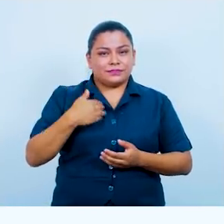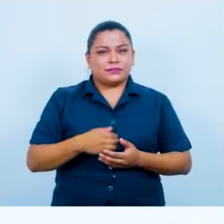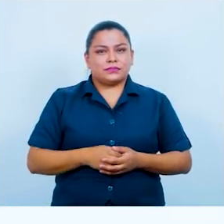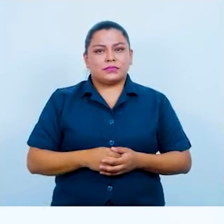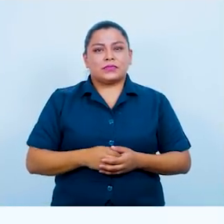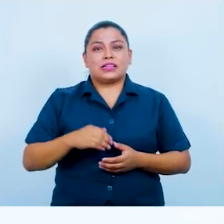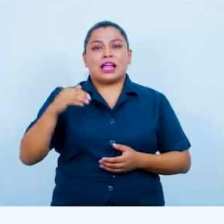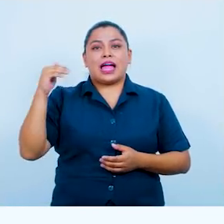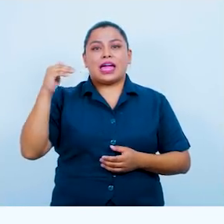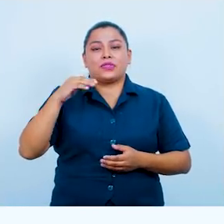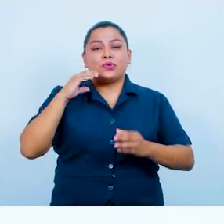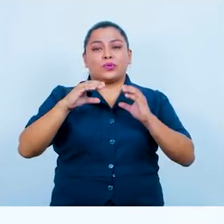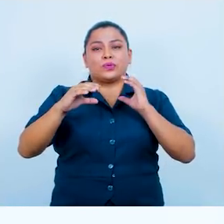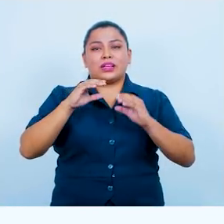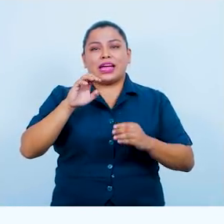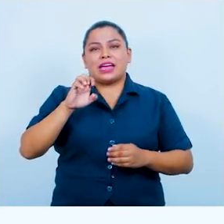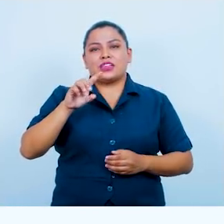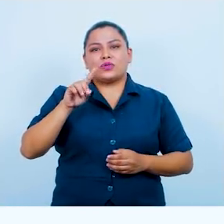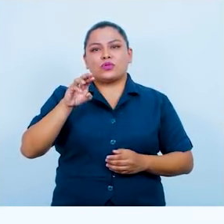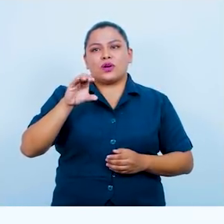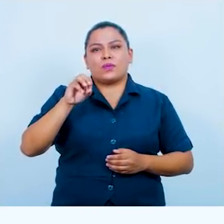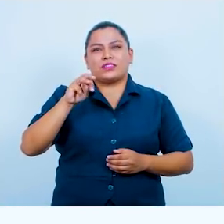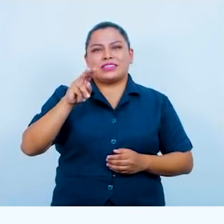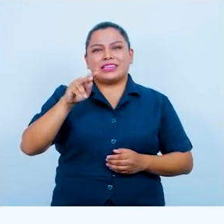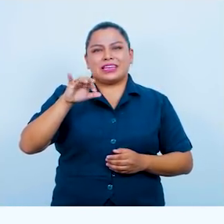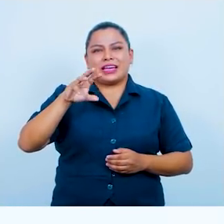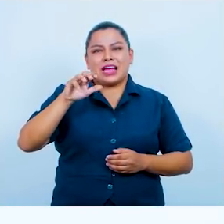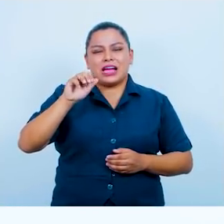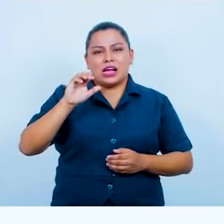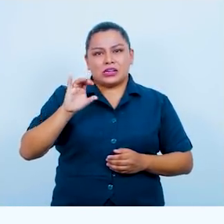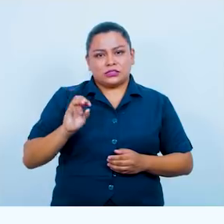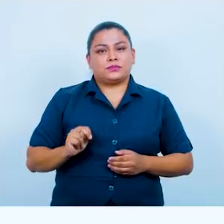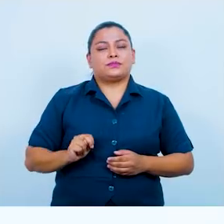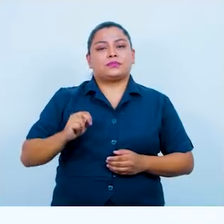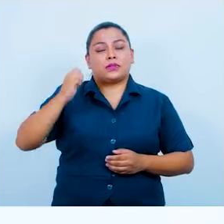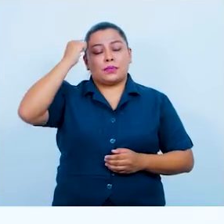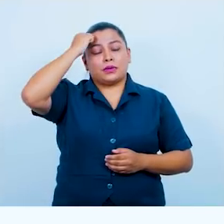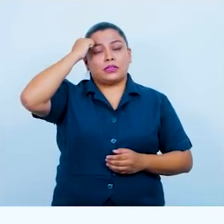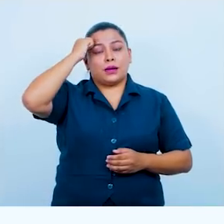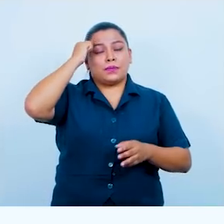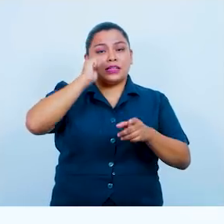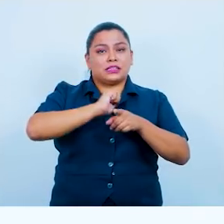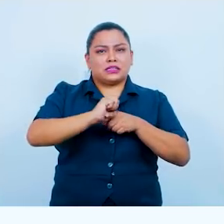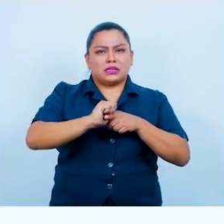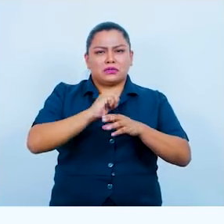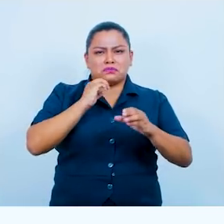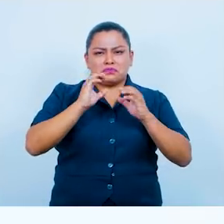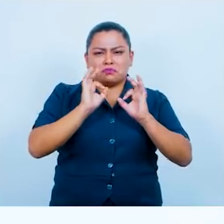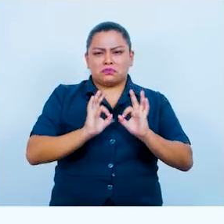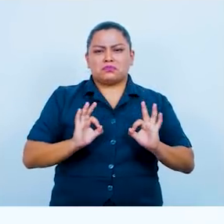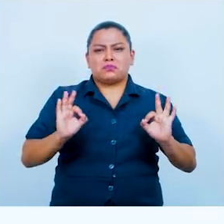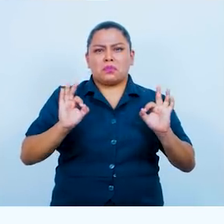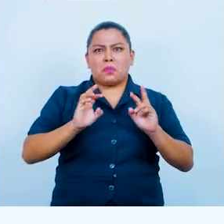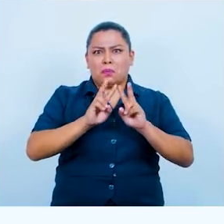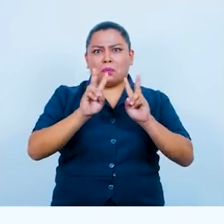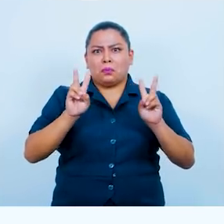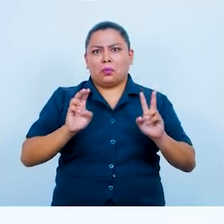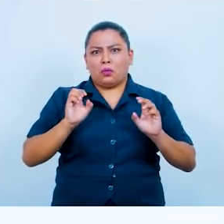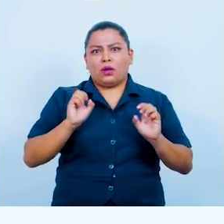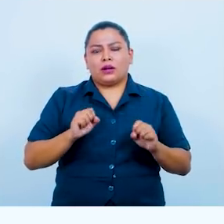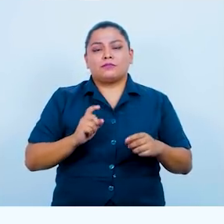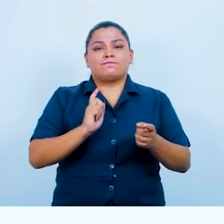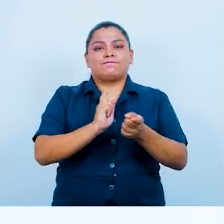La educomunicación. Una forma de entender y practicar la comunicación efectiva desde la virtualidad.